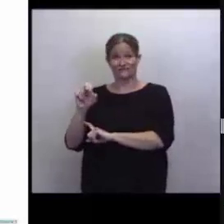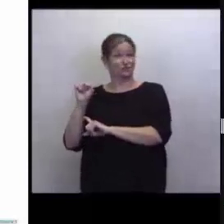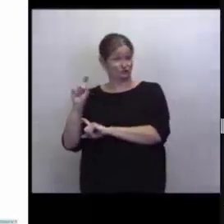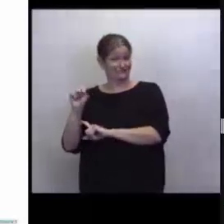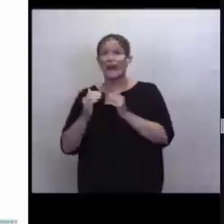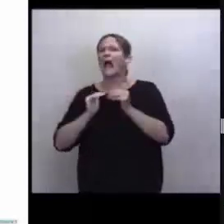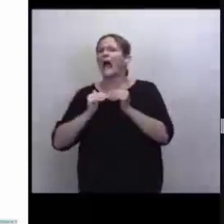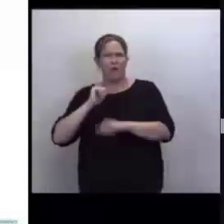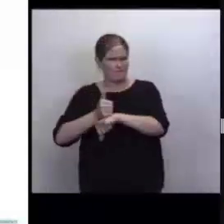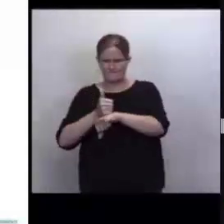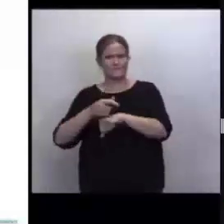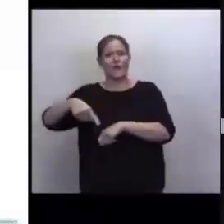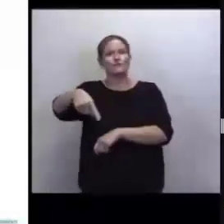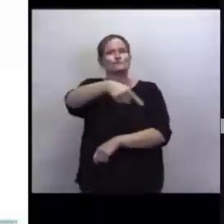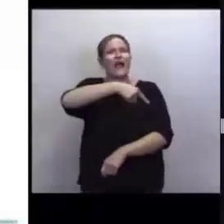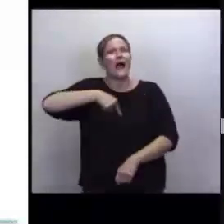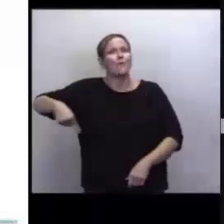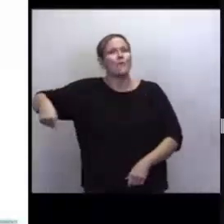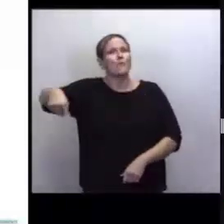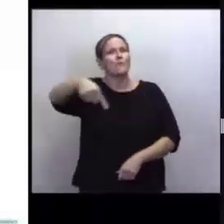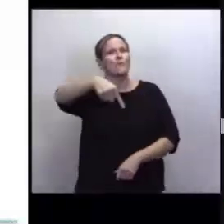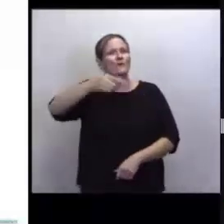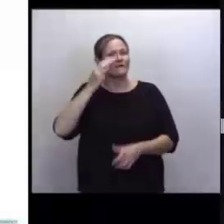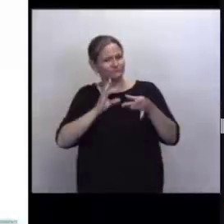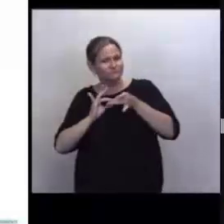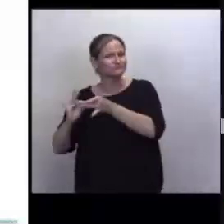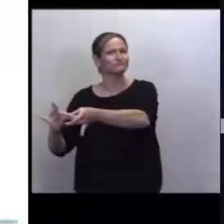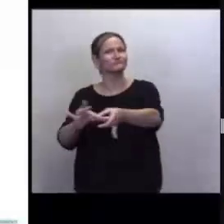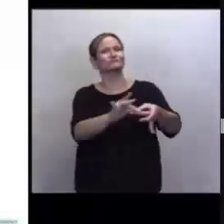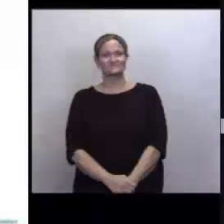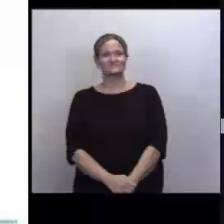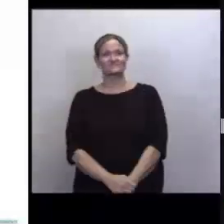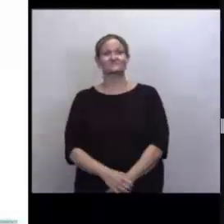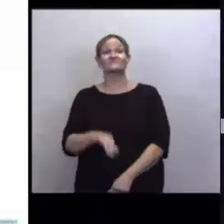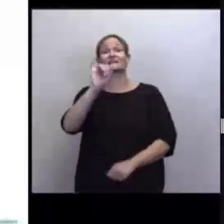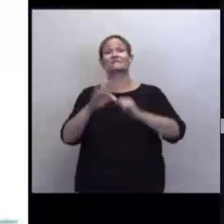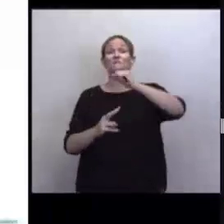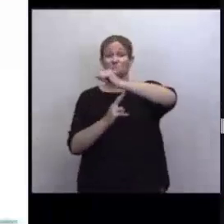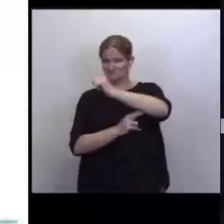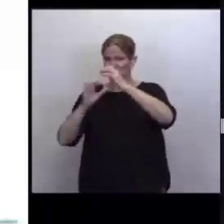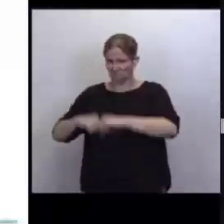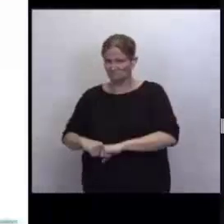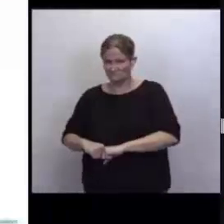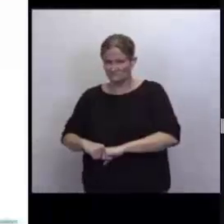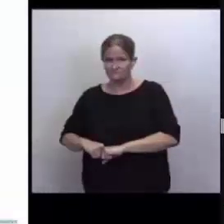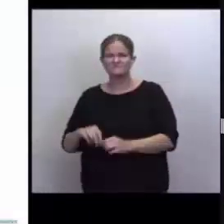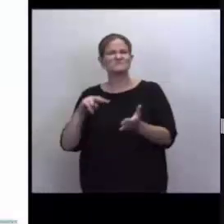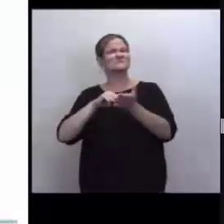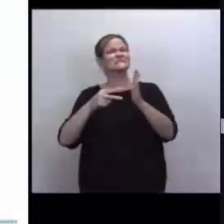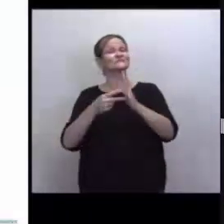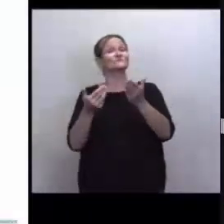Junior Este, donde se construiría una rotonda y se añadiría la calle Van Buren. La eliminación